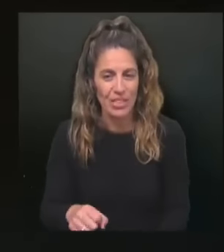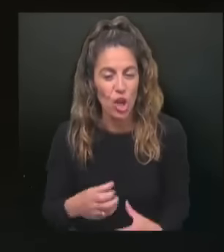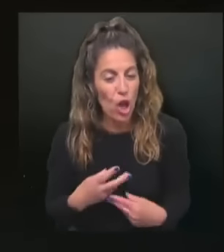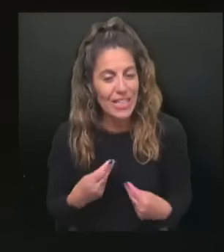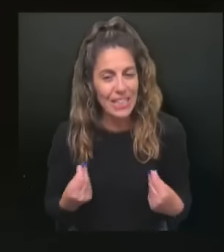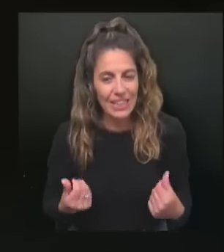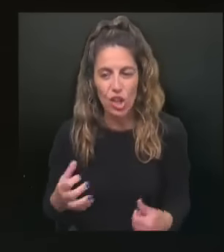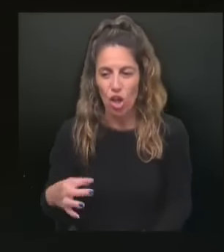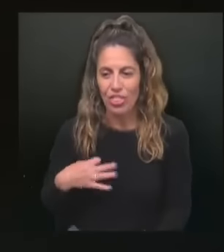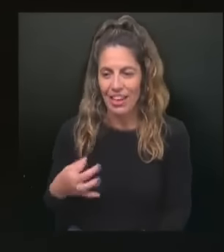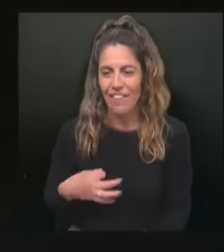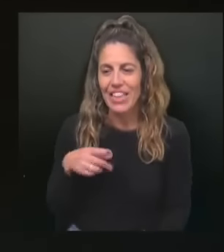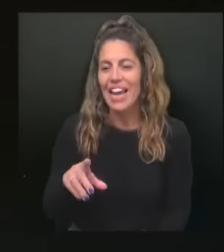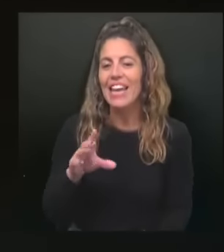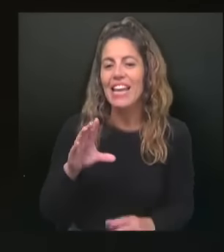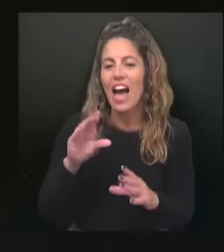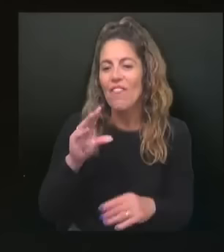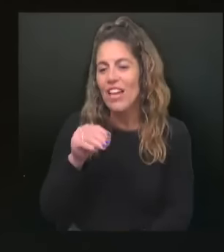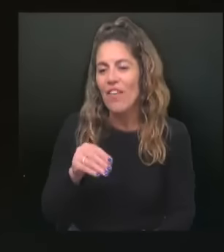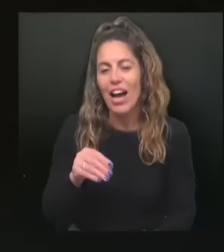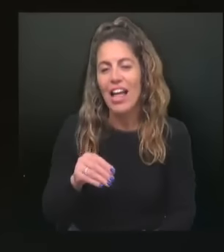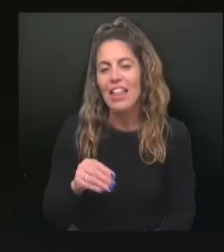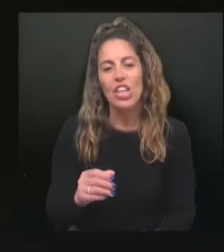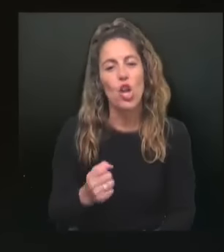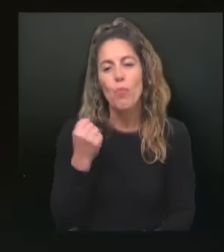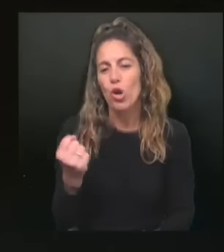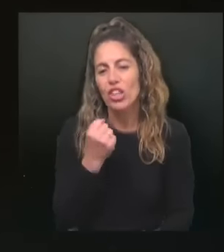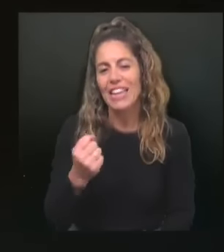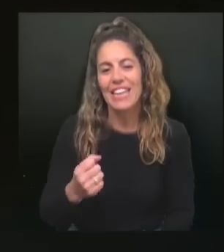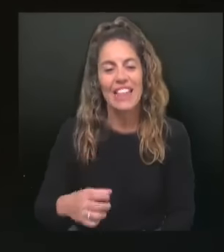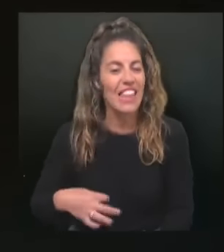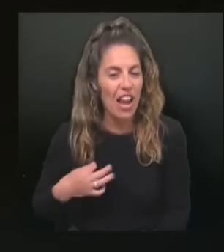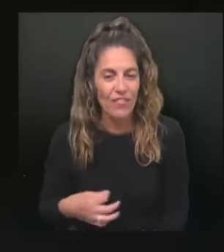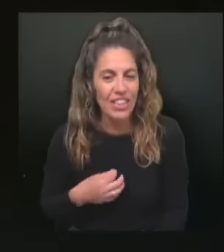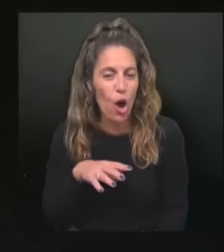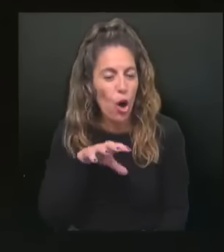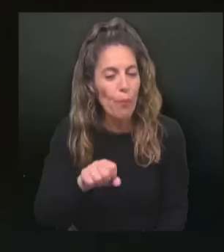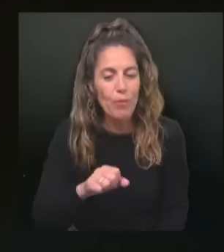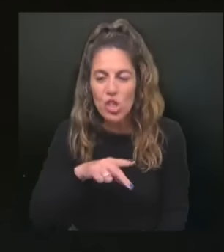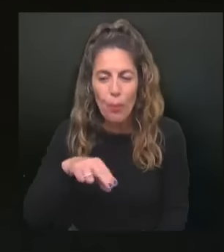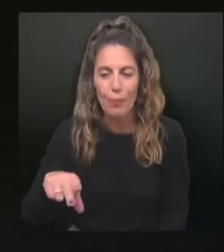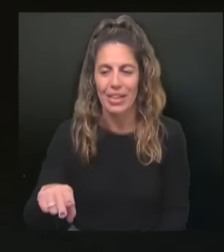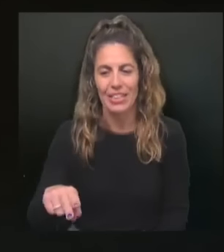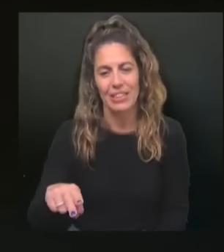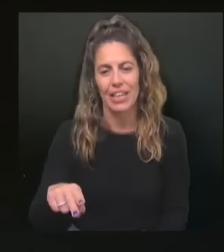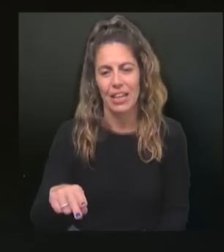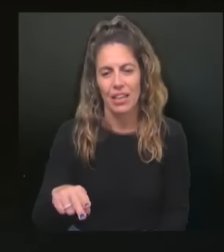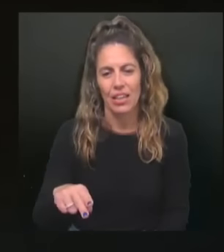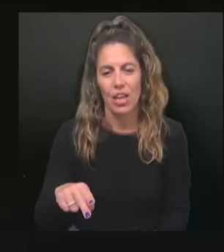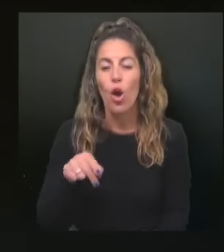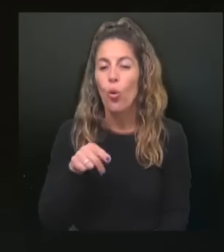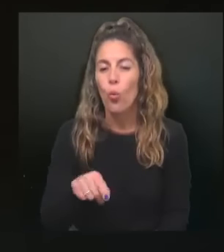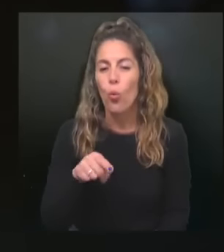vida. Él hablaba del meollo de la vida, de un compromiso permanente con los demás.